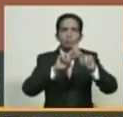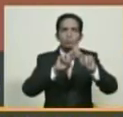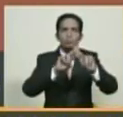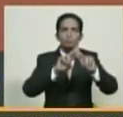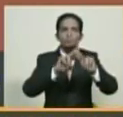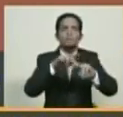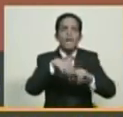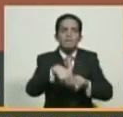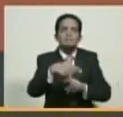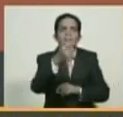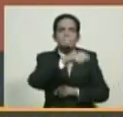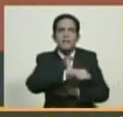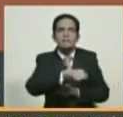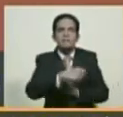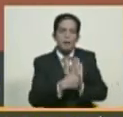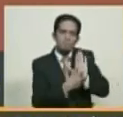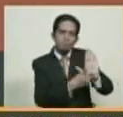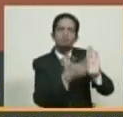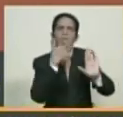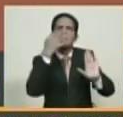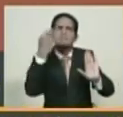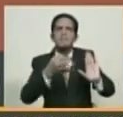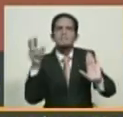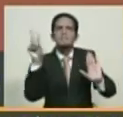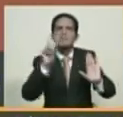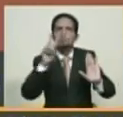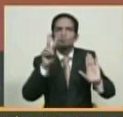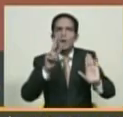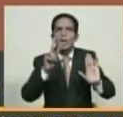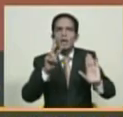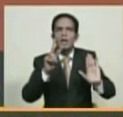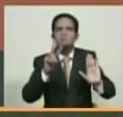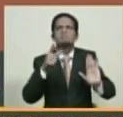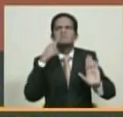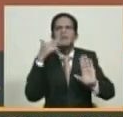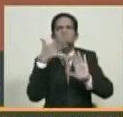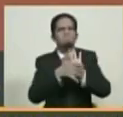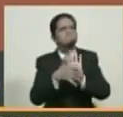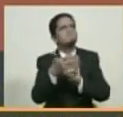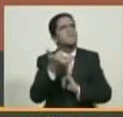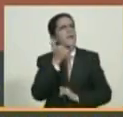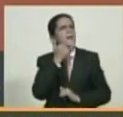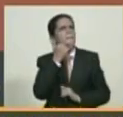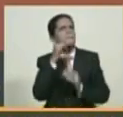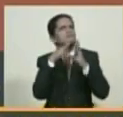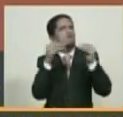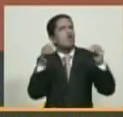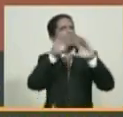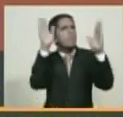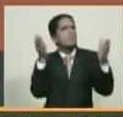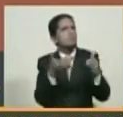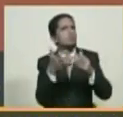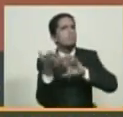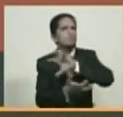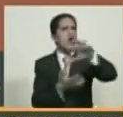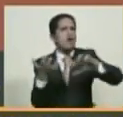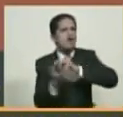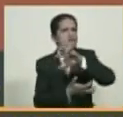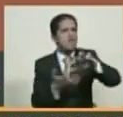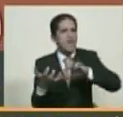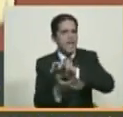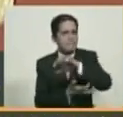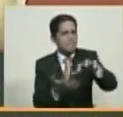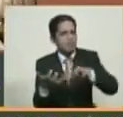este mes, con la verdad de Venezuela, pero también con la verdad del mundo, de lo que está ocurriendo en el mundo, de las crisis humanitarias que no se hablan en el